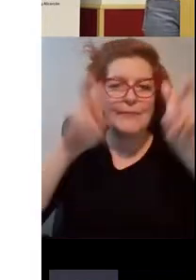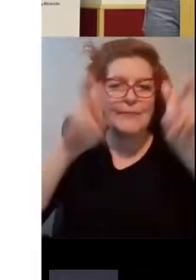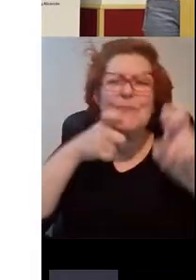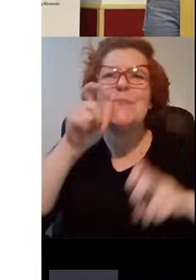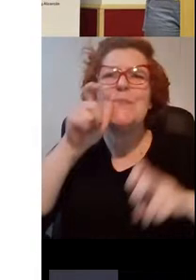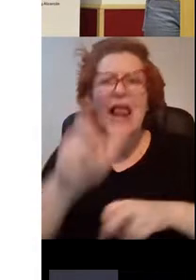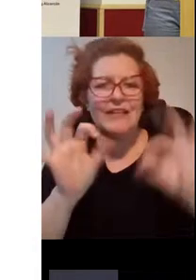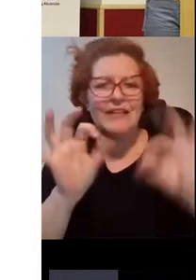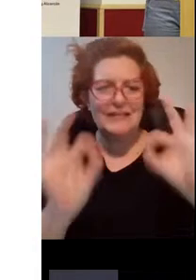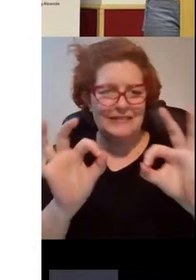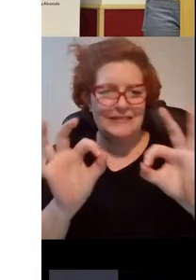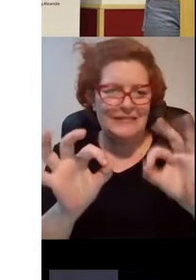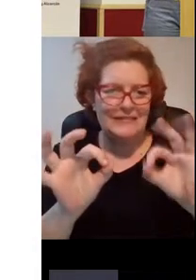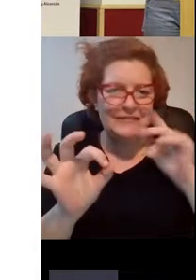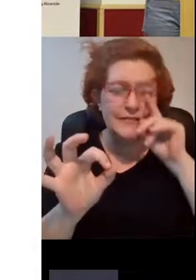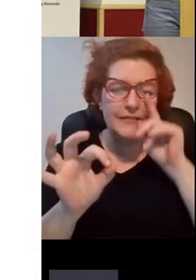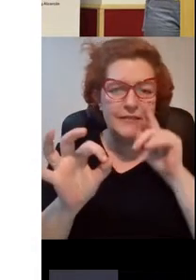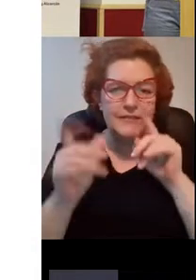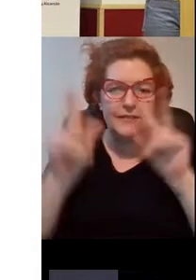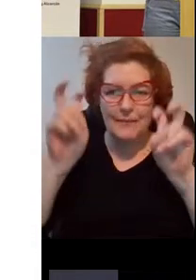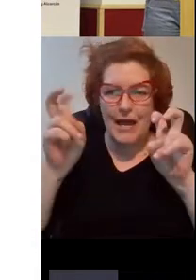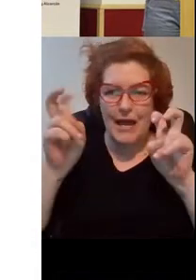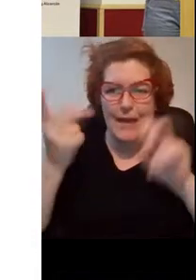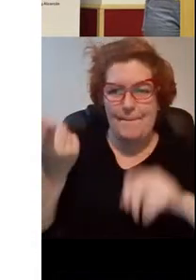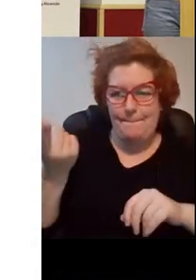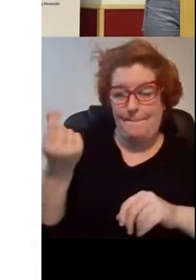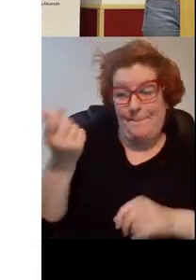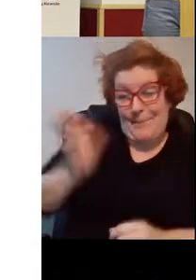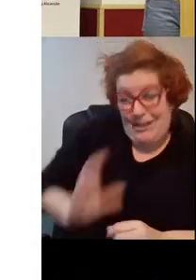los costes salariales adicionales.